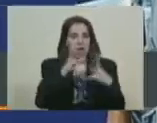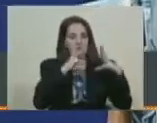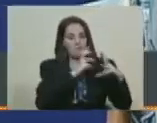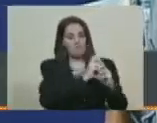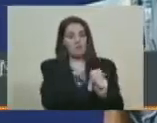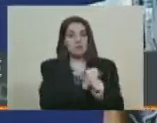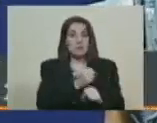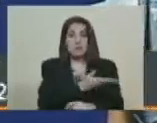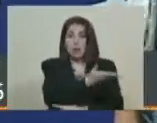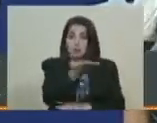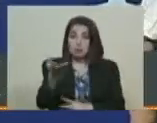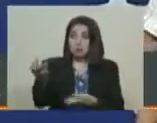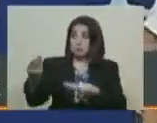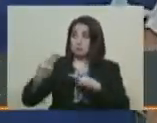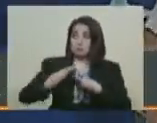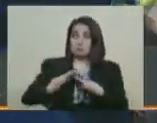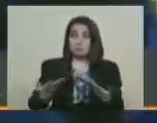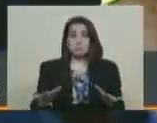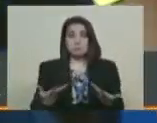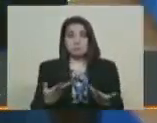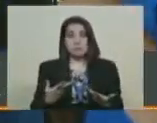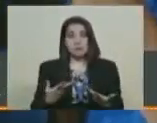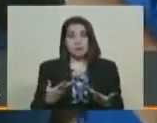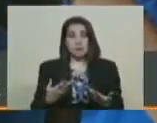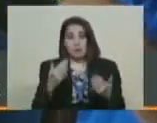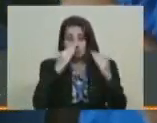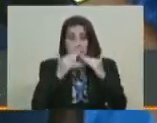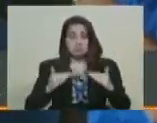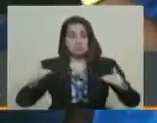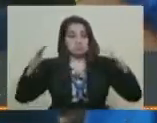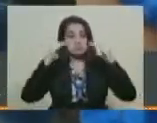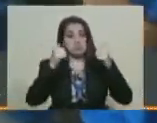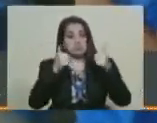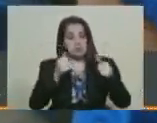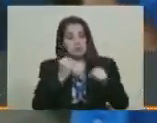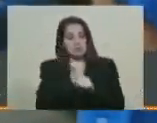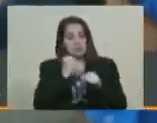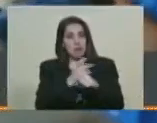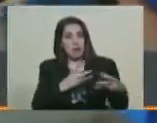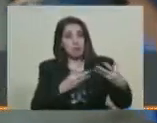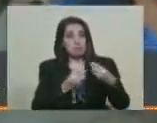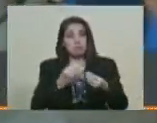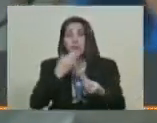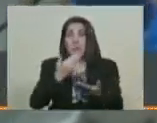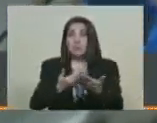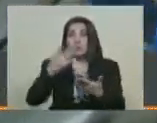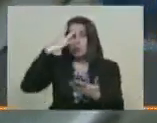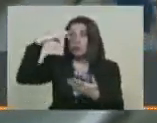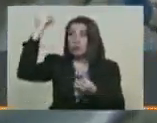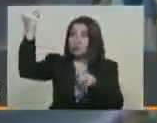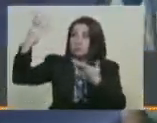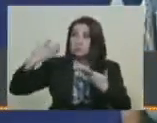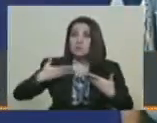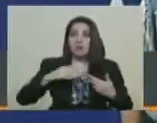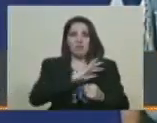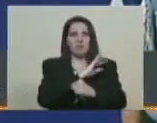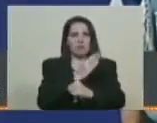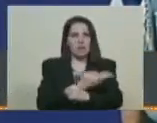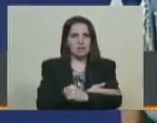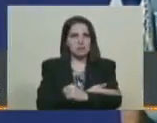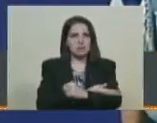están poniendo en mí. Espero estar a la altura. Le pido a Dios que me dé la